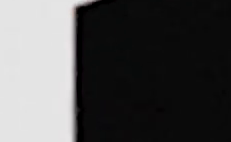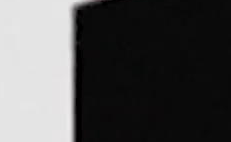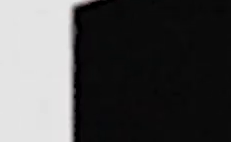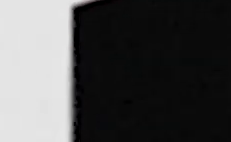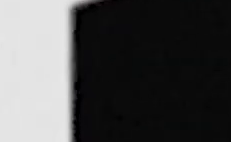hoo